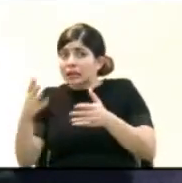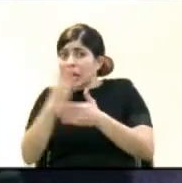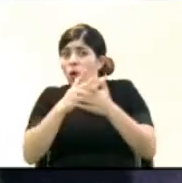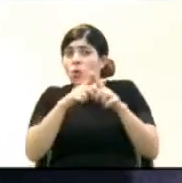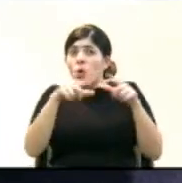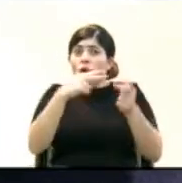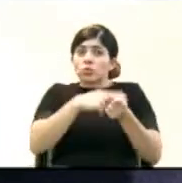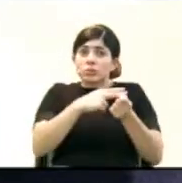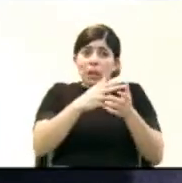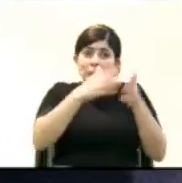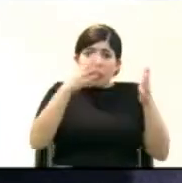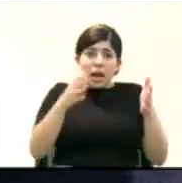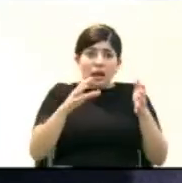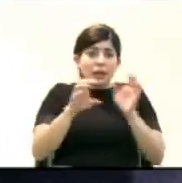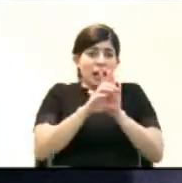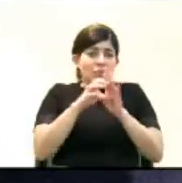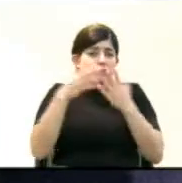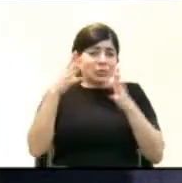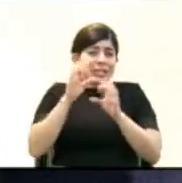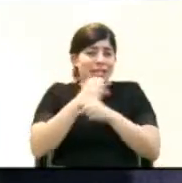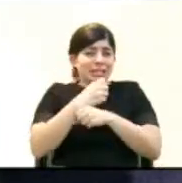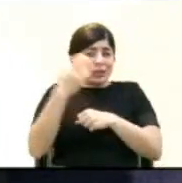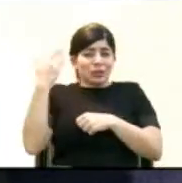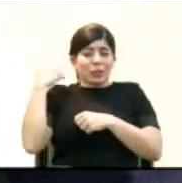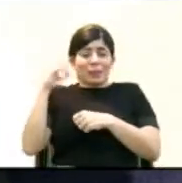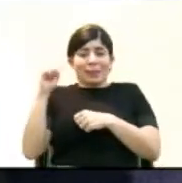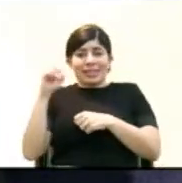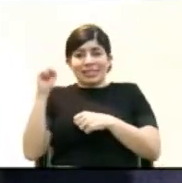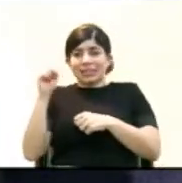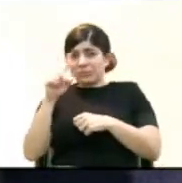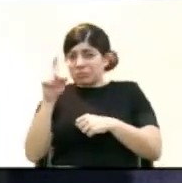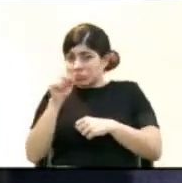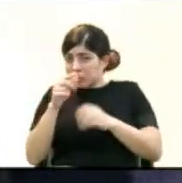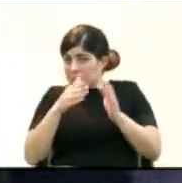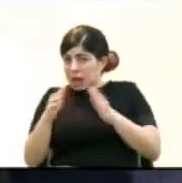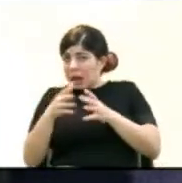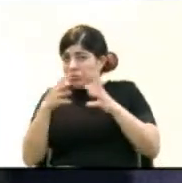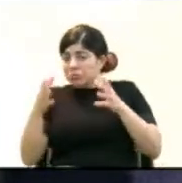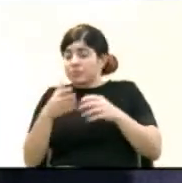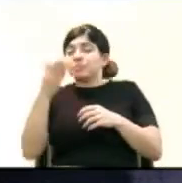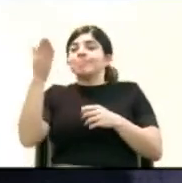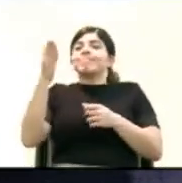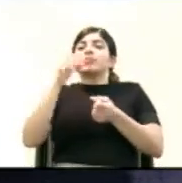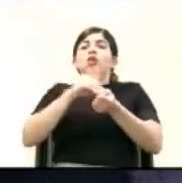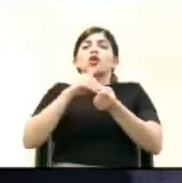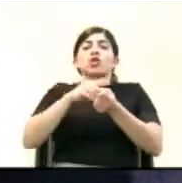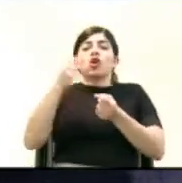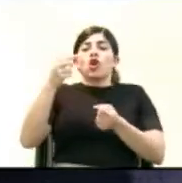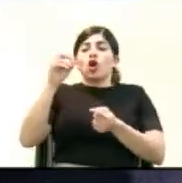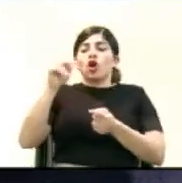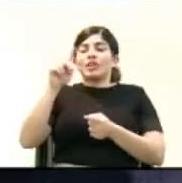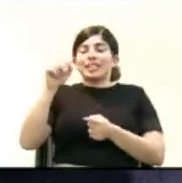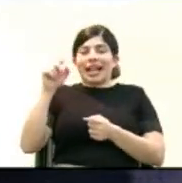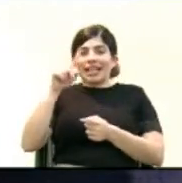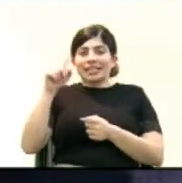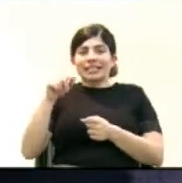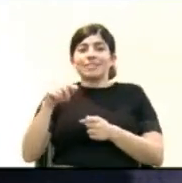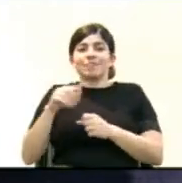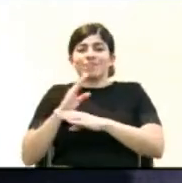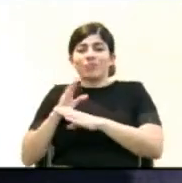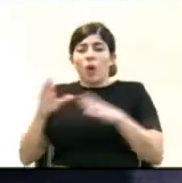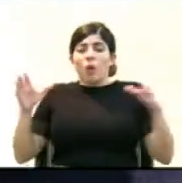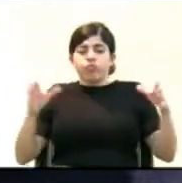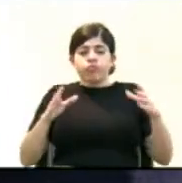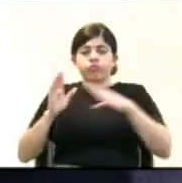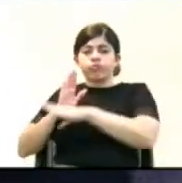médico específico, como se ha hecho en los últimos meses. También para el doctor González quería preguntarle sobre la inmunidad de rebaño. Los